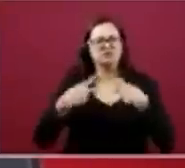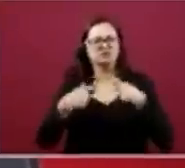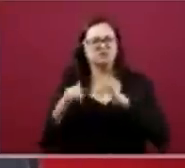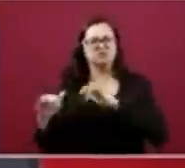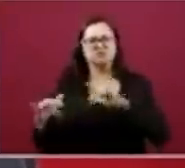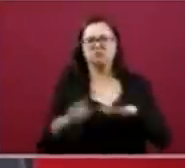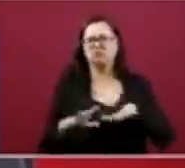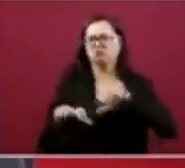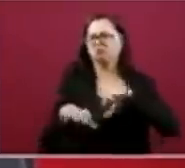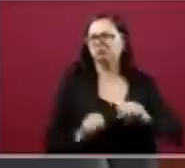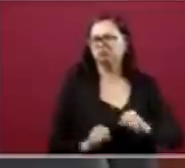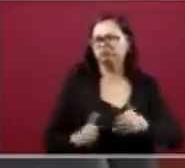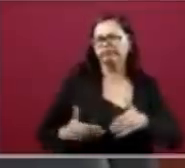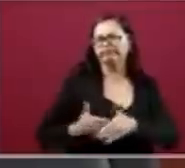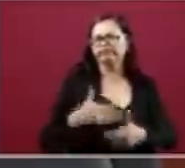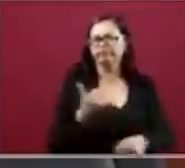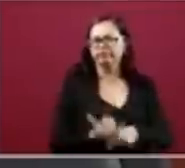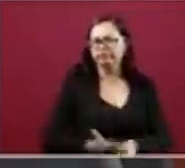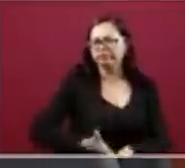cómo sí hay